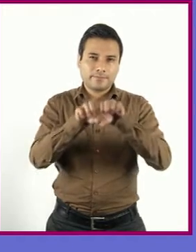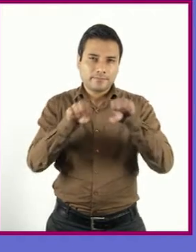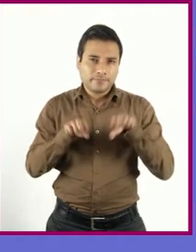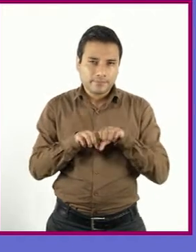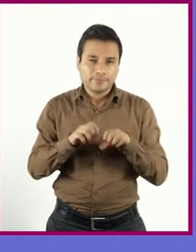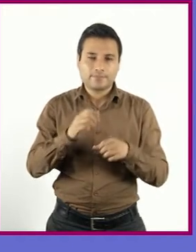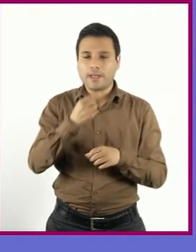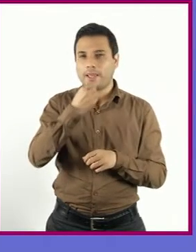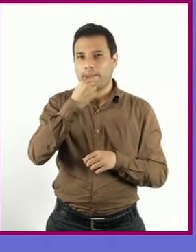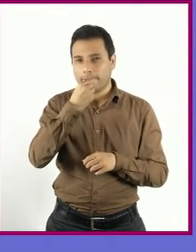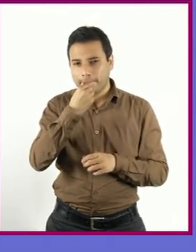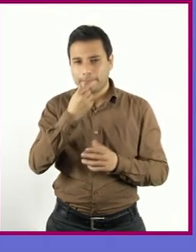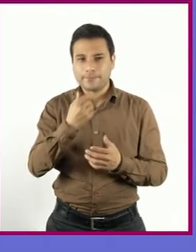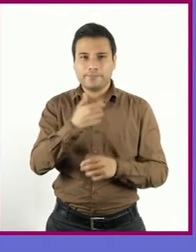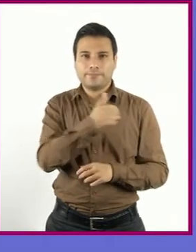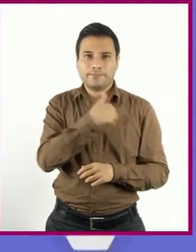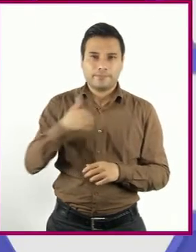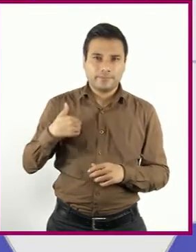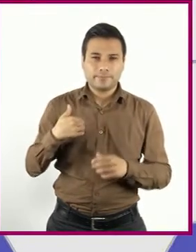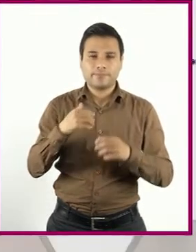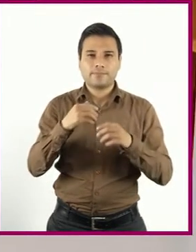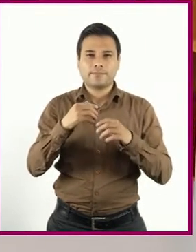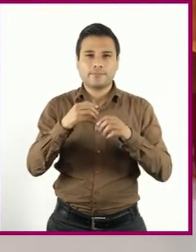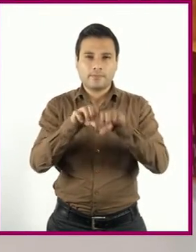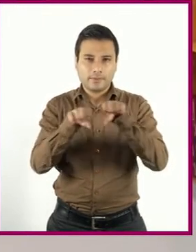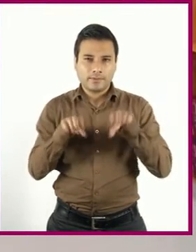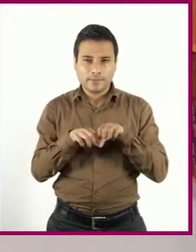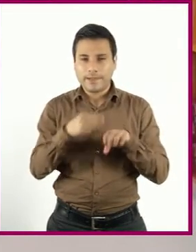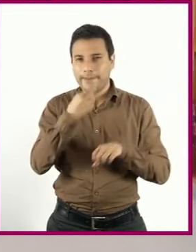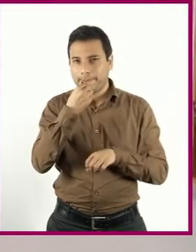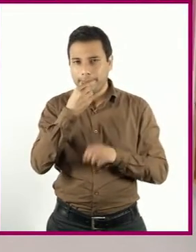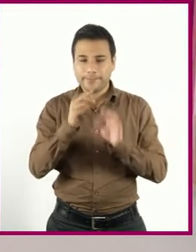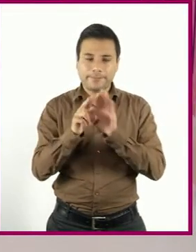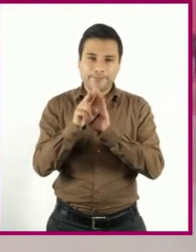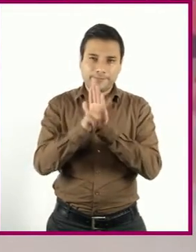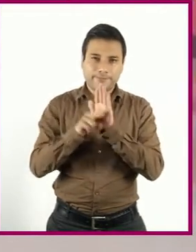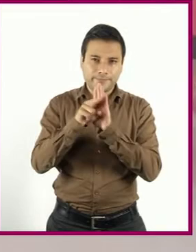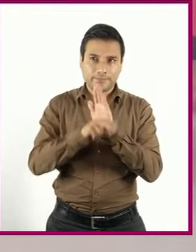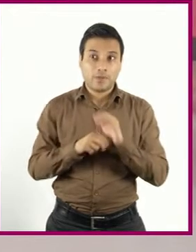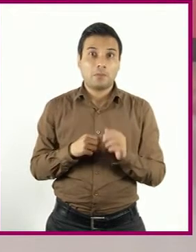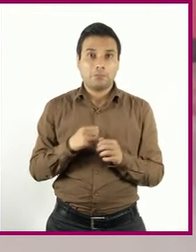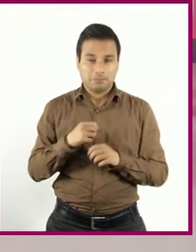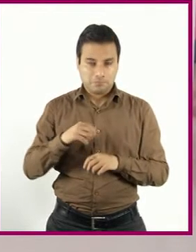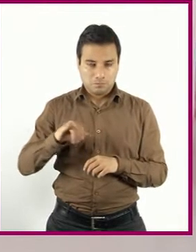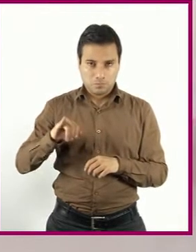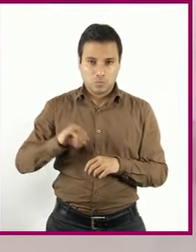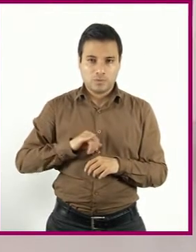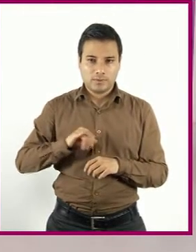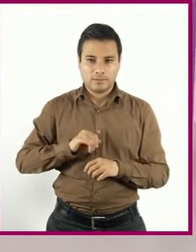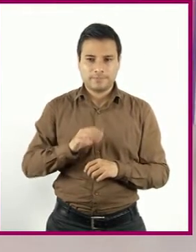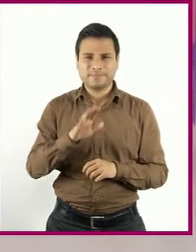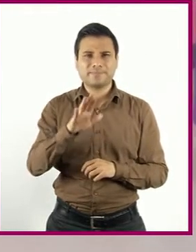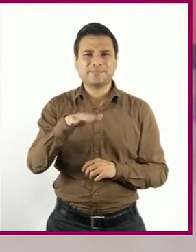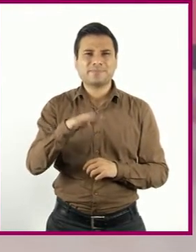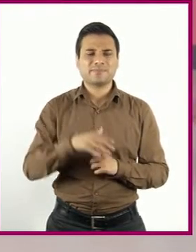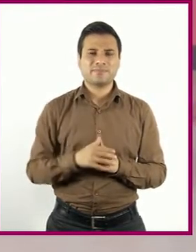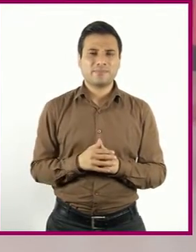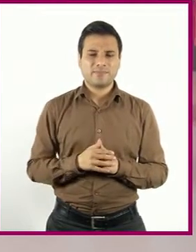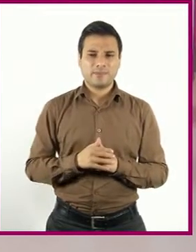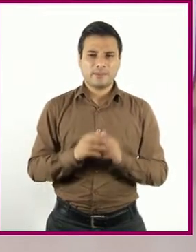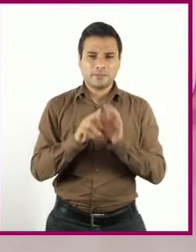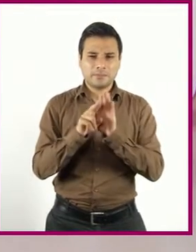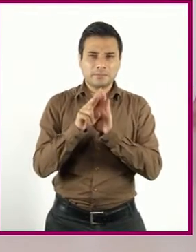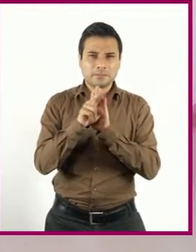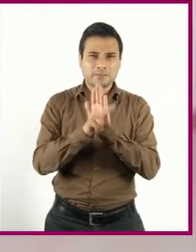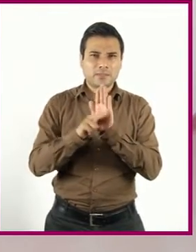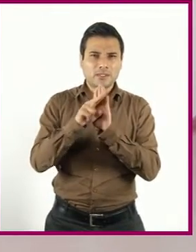miembros del equipo arbitral de video. Qué interesante lo que acabamos de ver. Pero, profesora, en el video